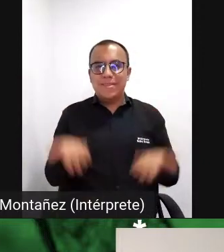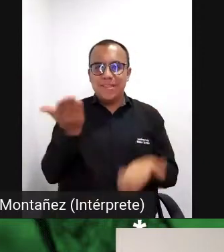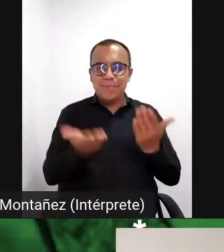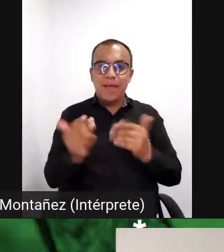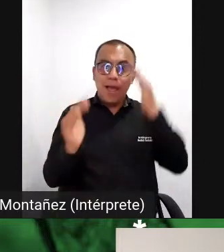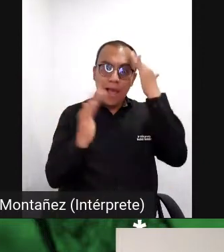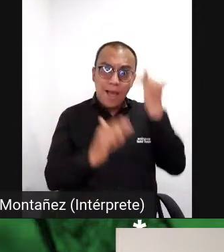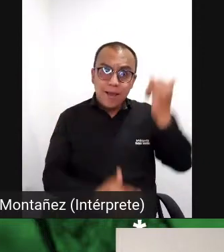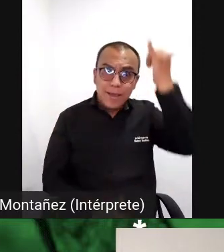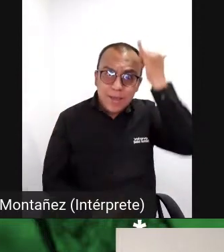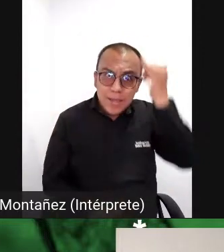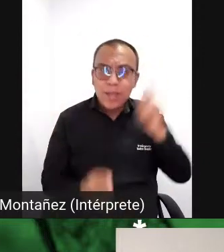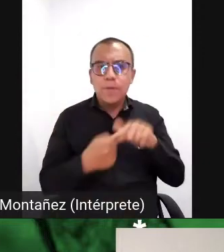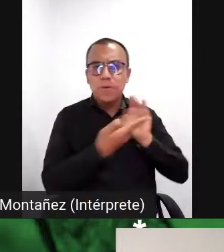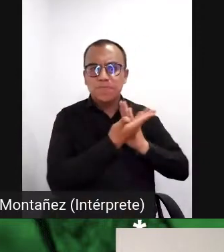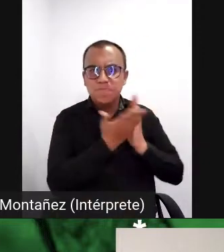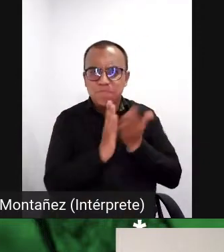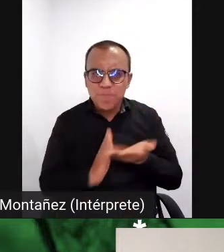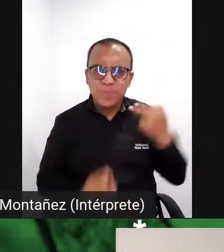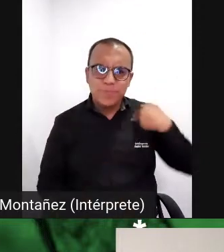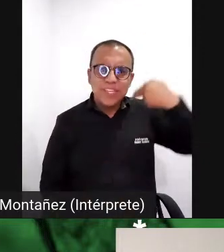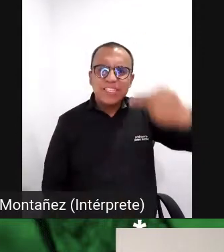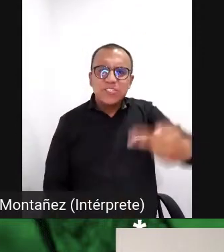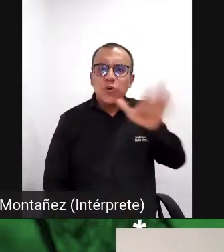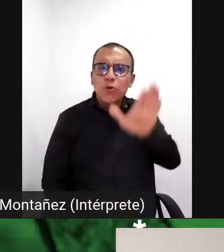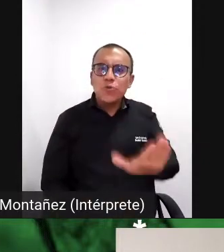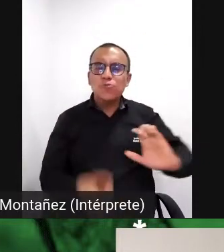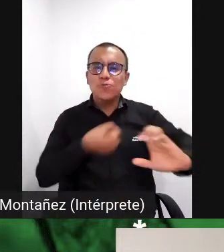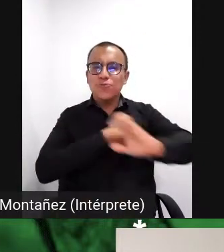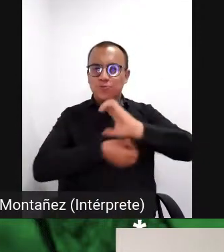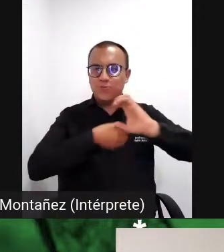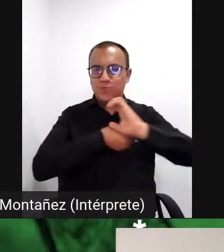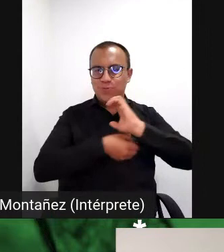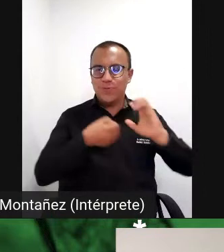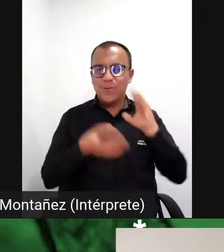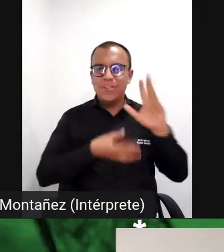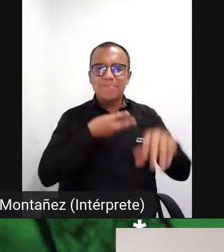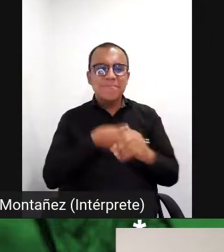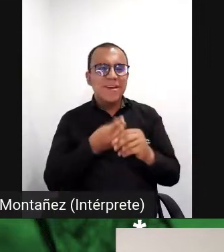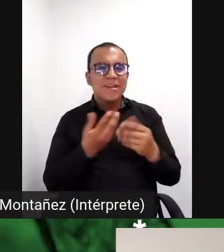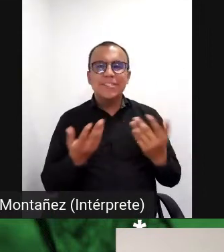académica, la literatura, la historia de la ciudad, la historia